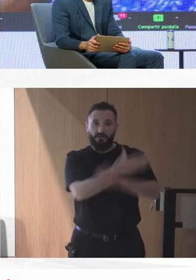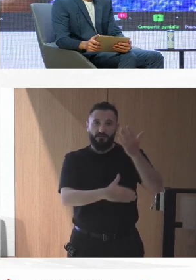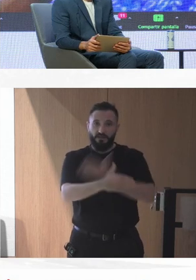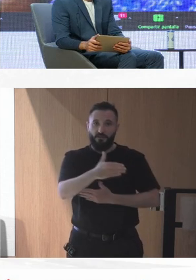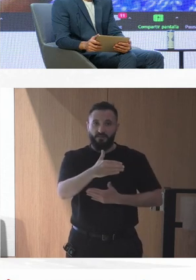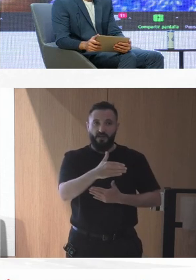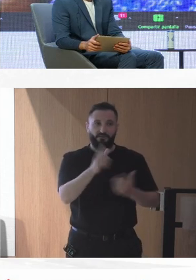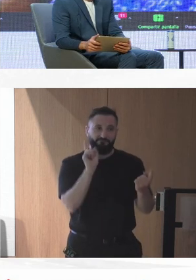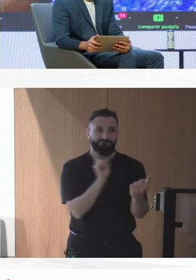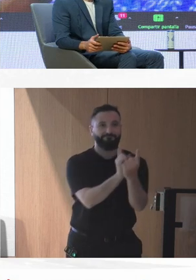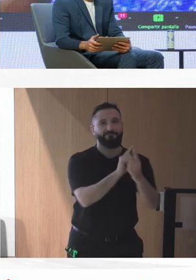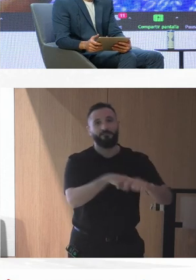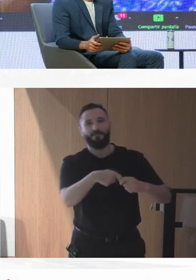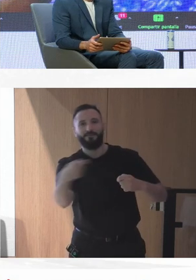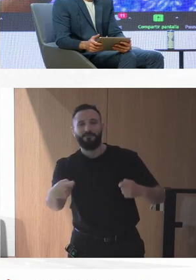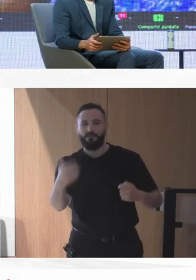un acusado con discapacidad.